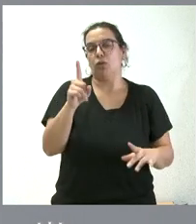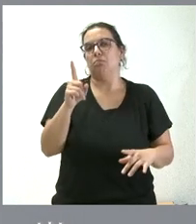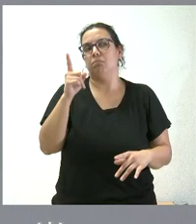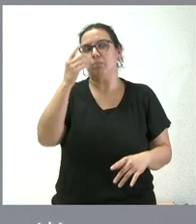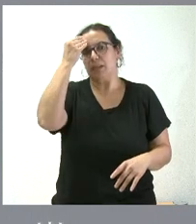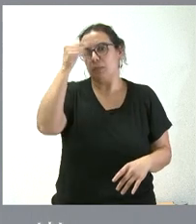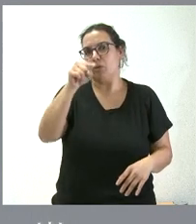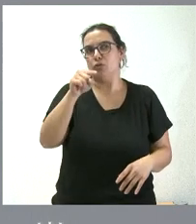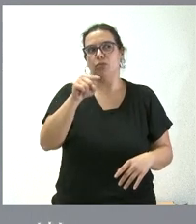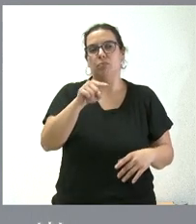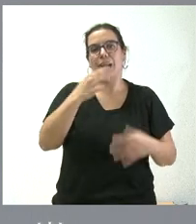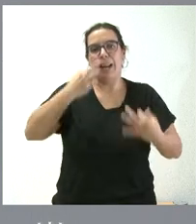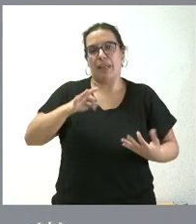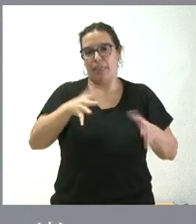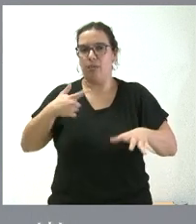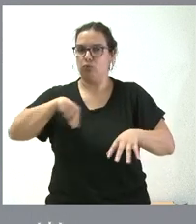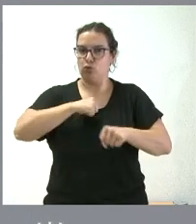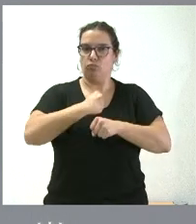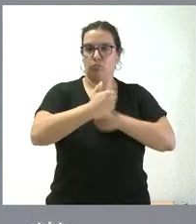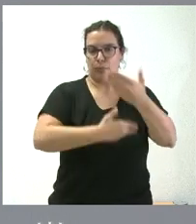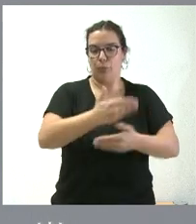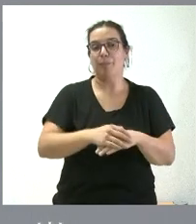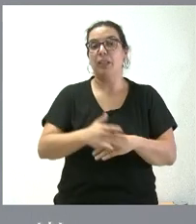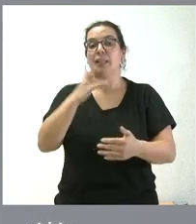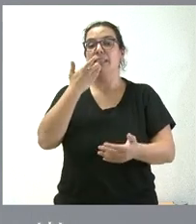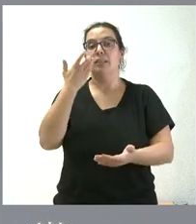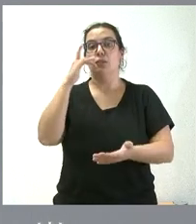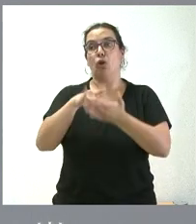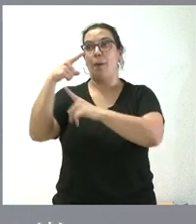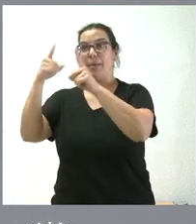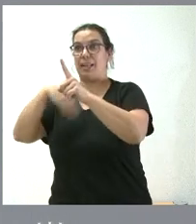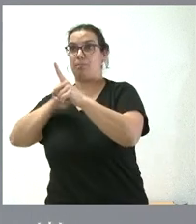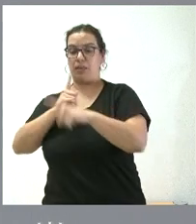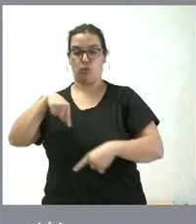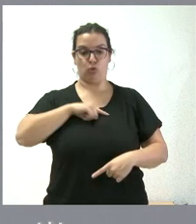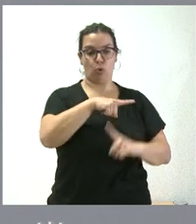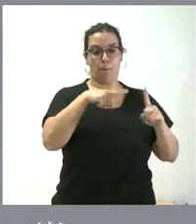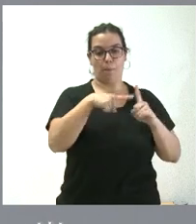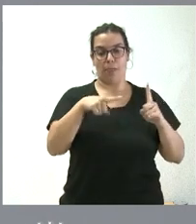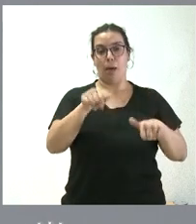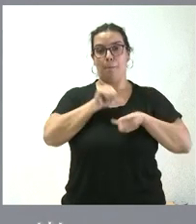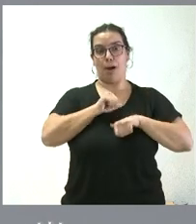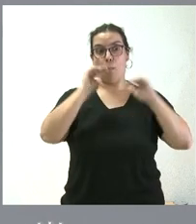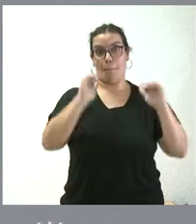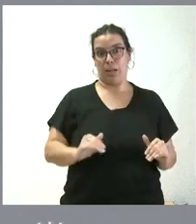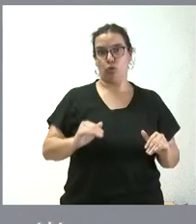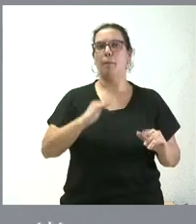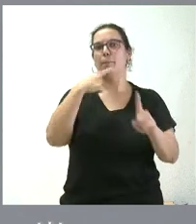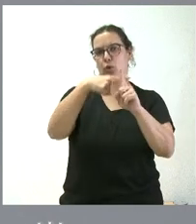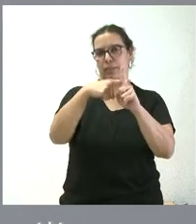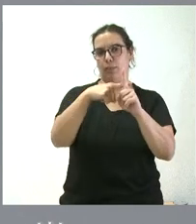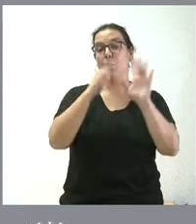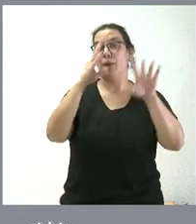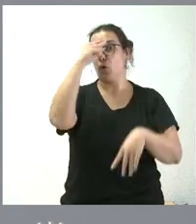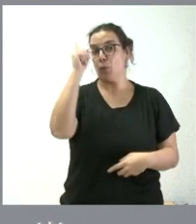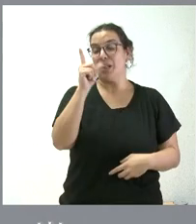convierte en realidad el hecho de que tengamos menos paro que la media española siempre es un elemento positivo pero no podemos olvidarnos que hay más de